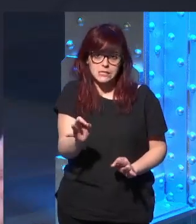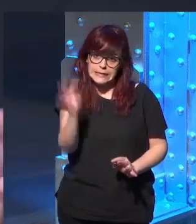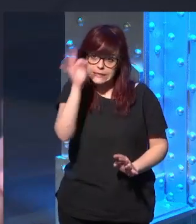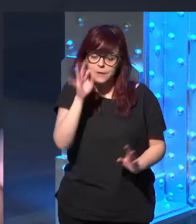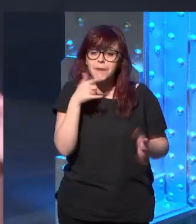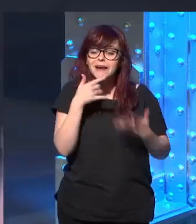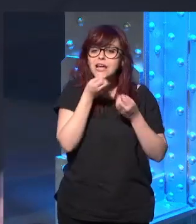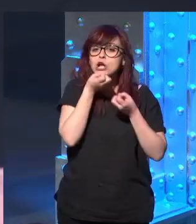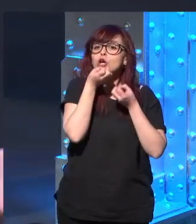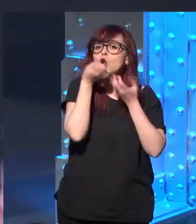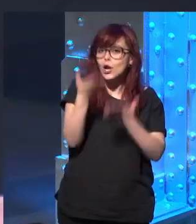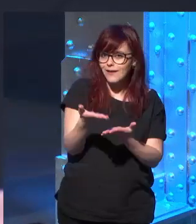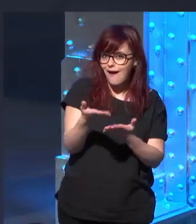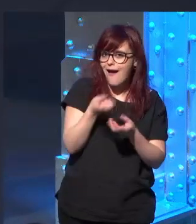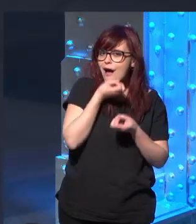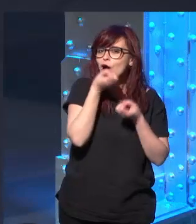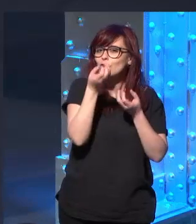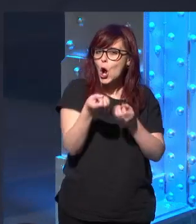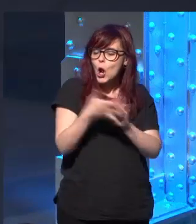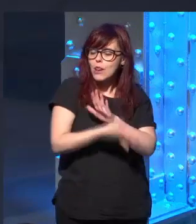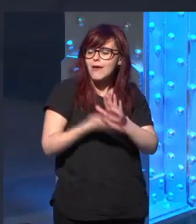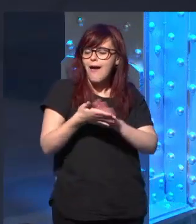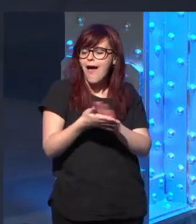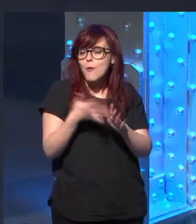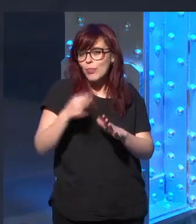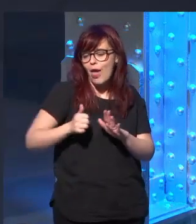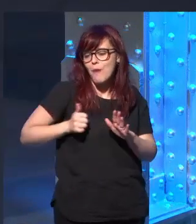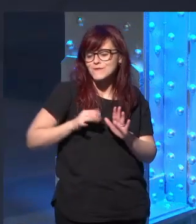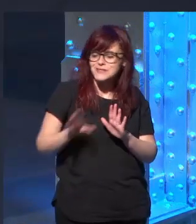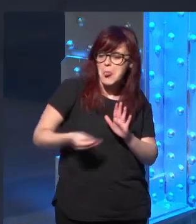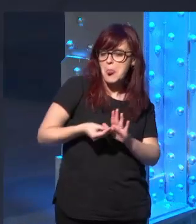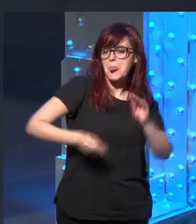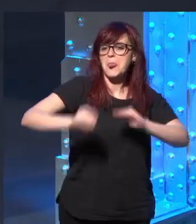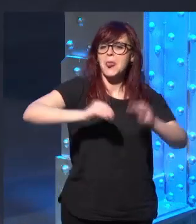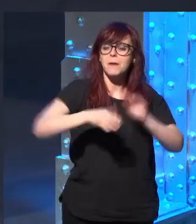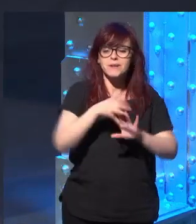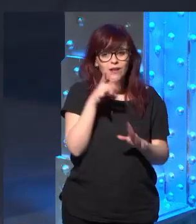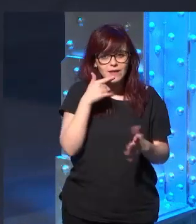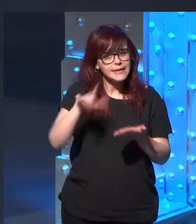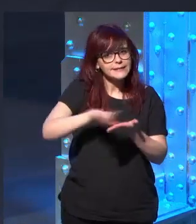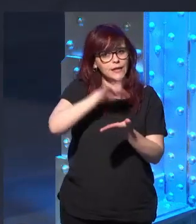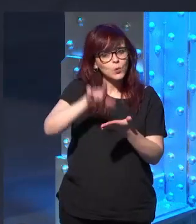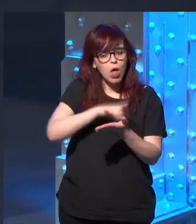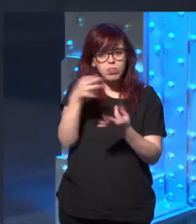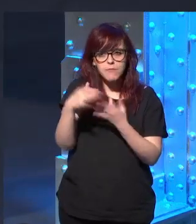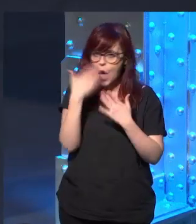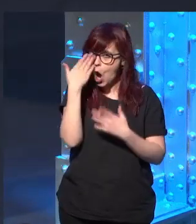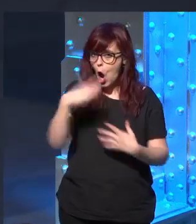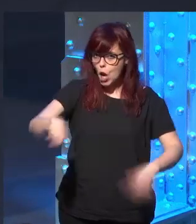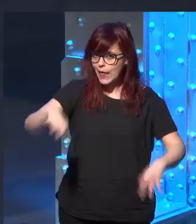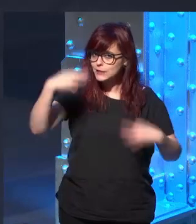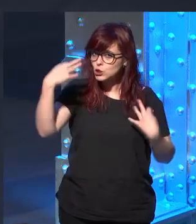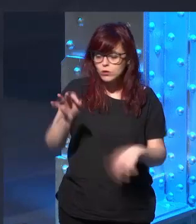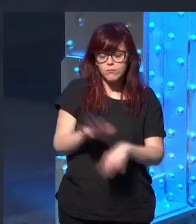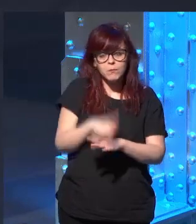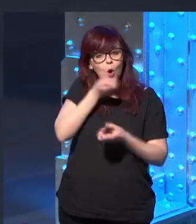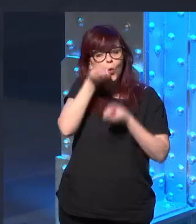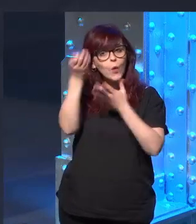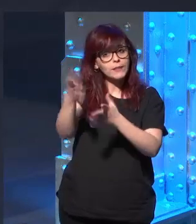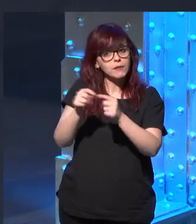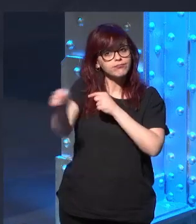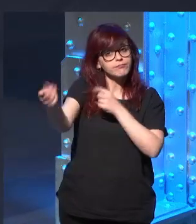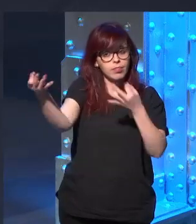Claro, la crónica te permite jugar con eso también, ¿eh? Estás ahí. Pero en la literatura tienes que ser honesto con lo que